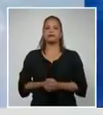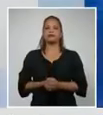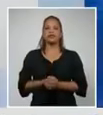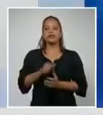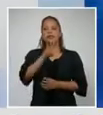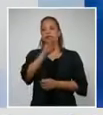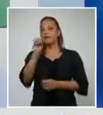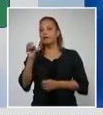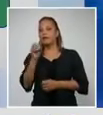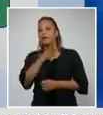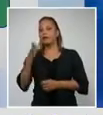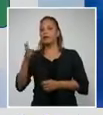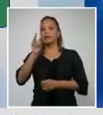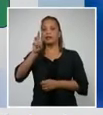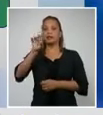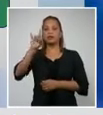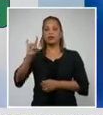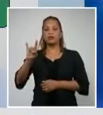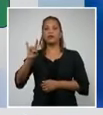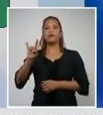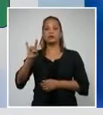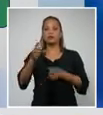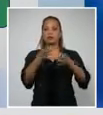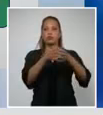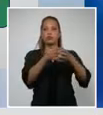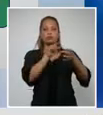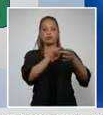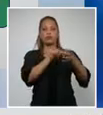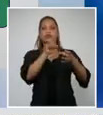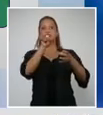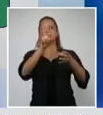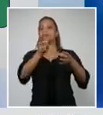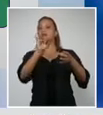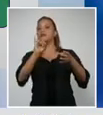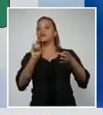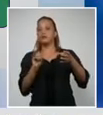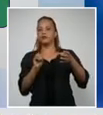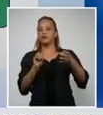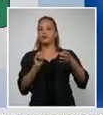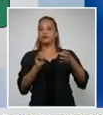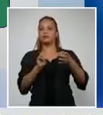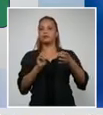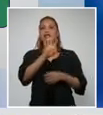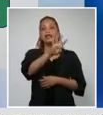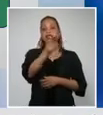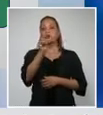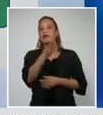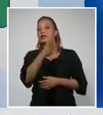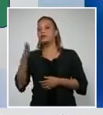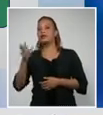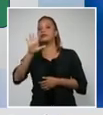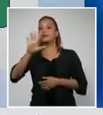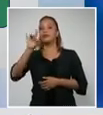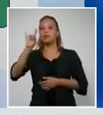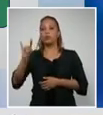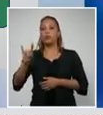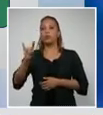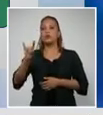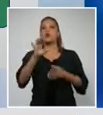años, 360 personas ayer. De 40 a 59,